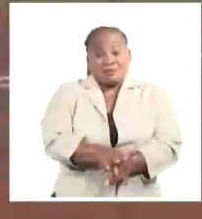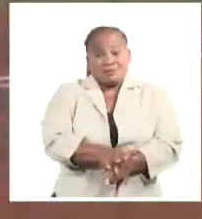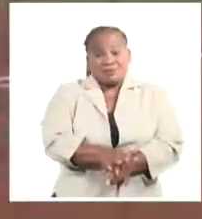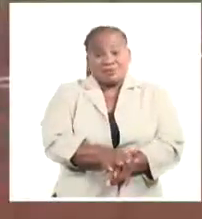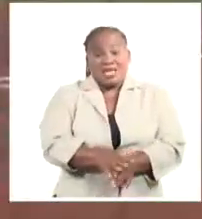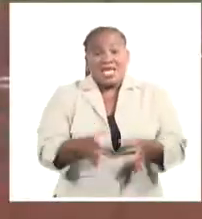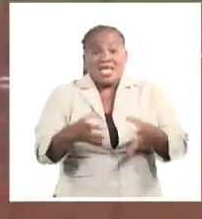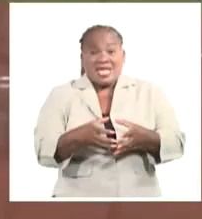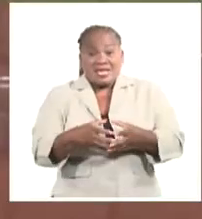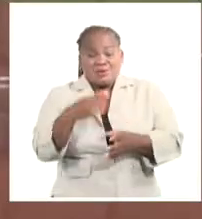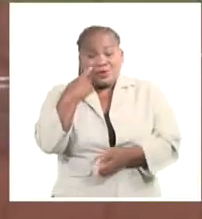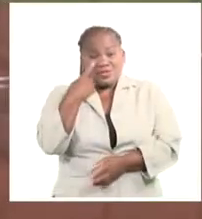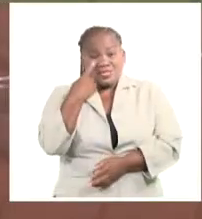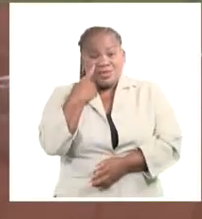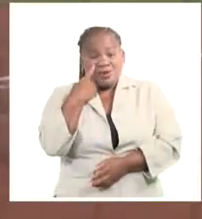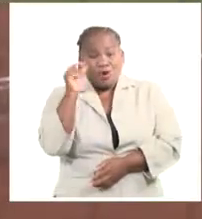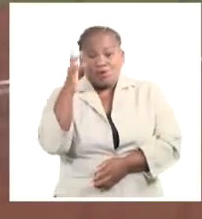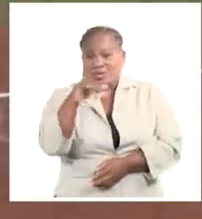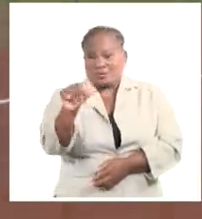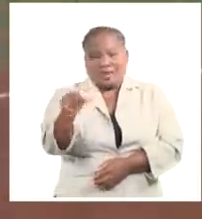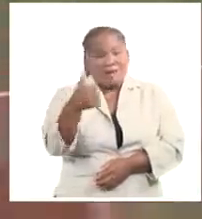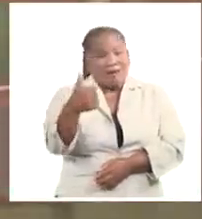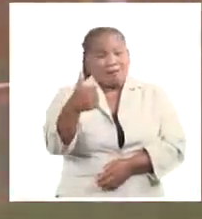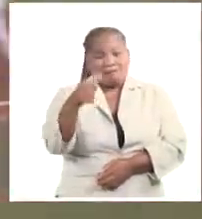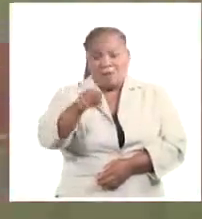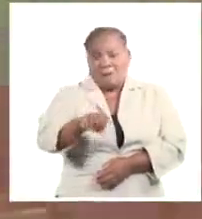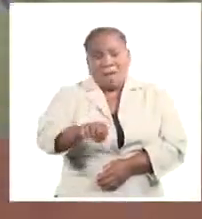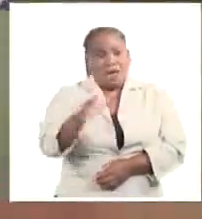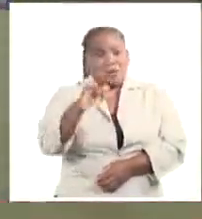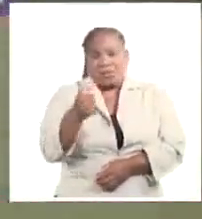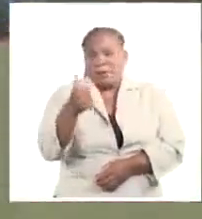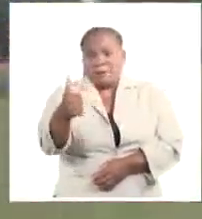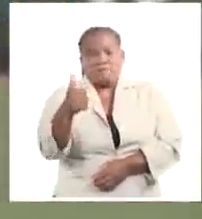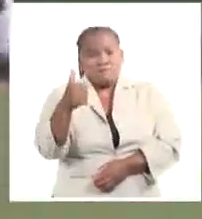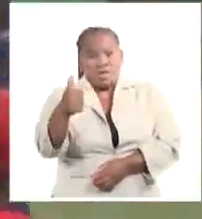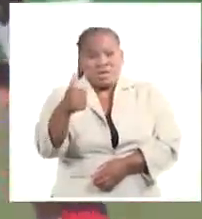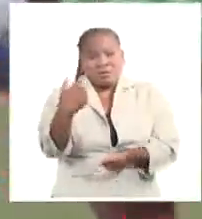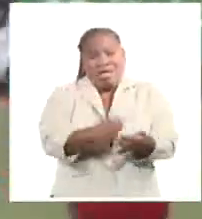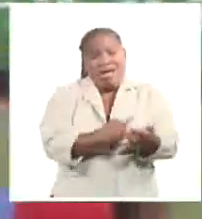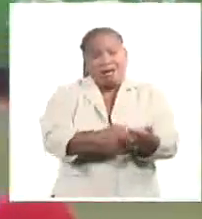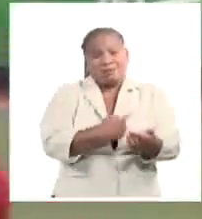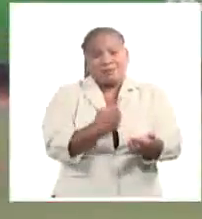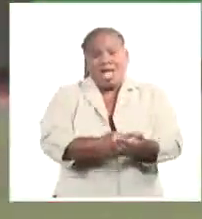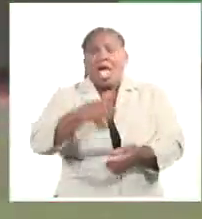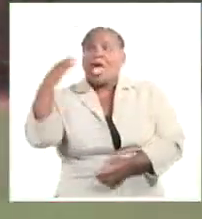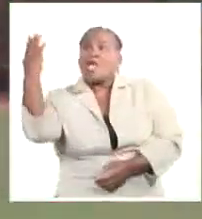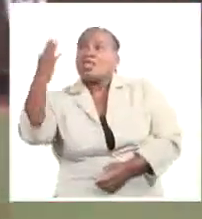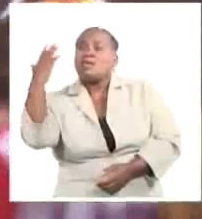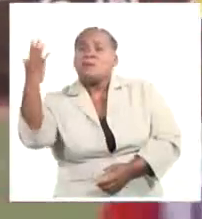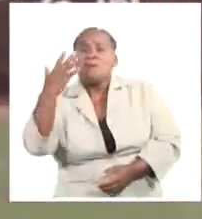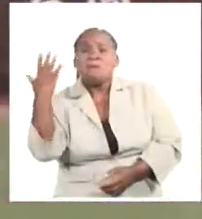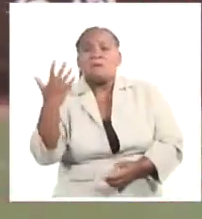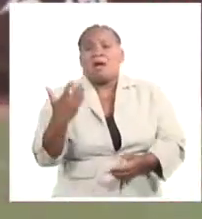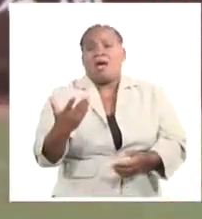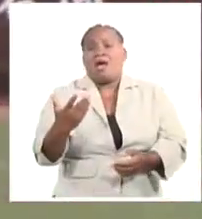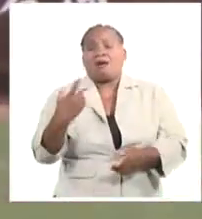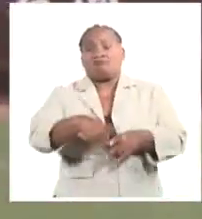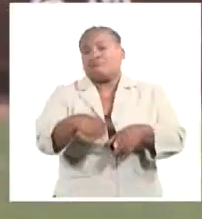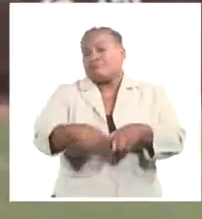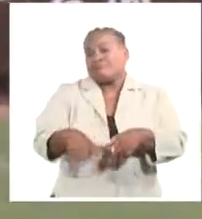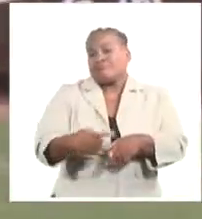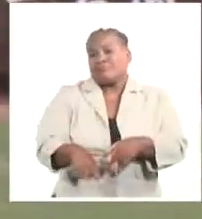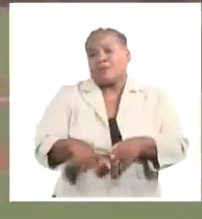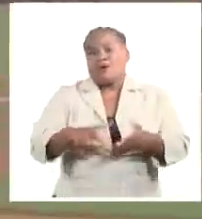con muy baja ofensiva, todavía no estaba bien aclimatado, no estaba en su mejor forma